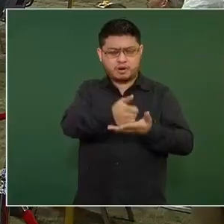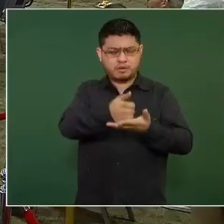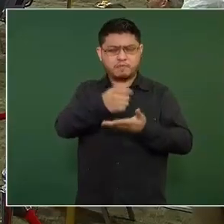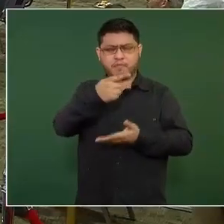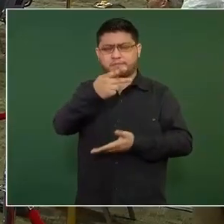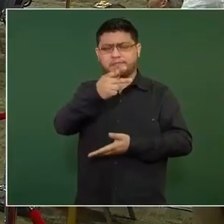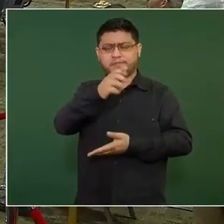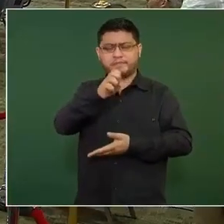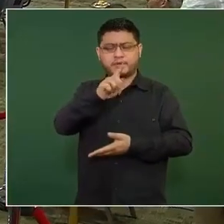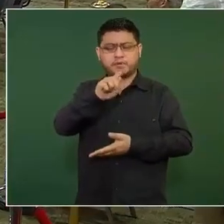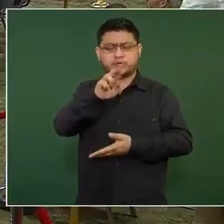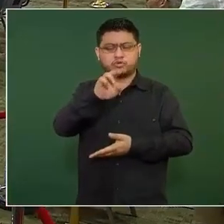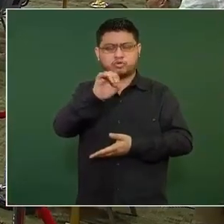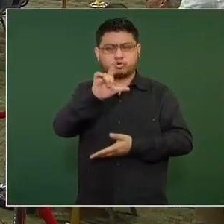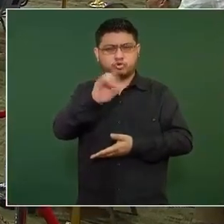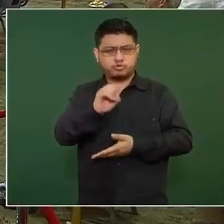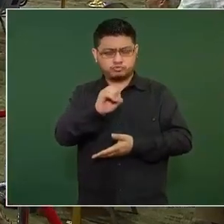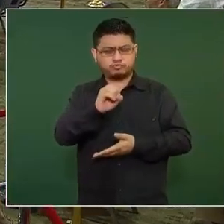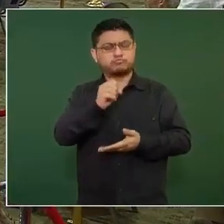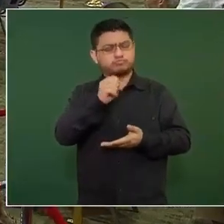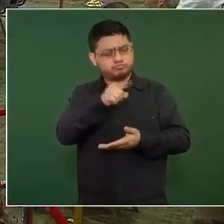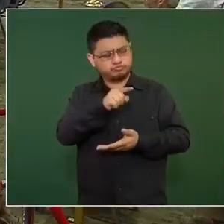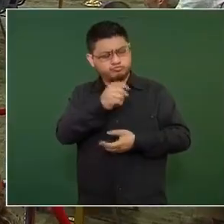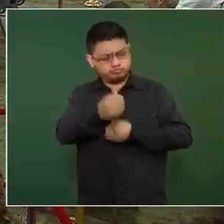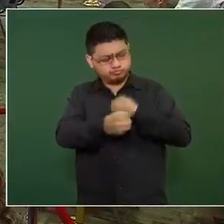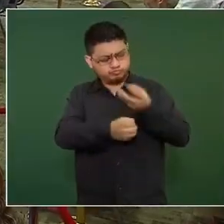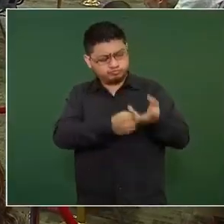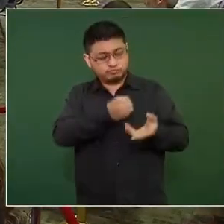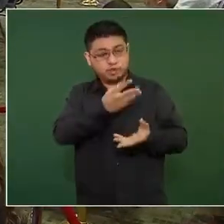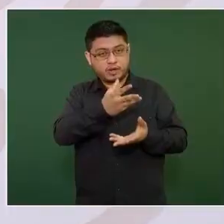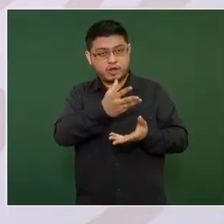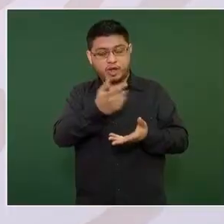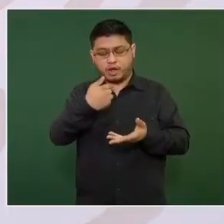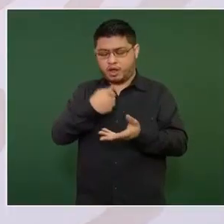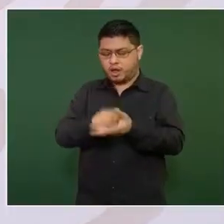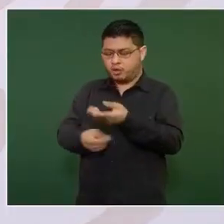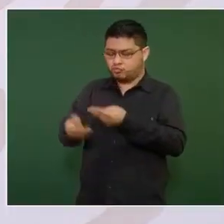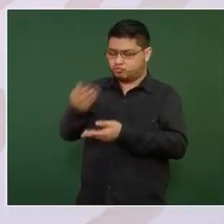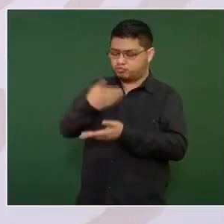permitía integrar el presupuesto nacional.